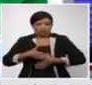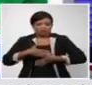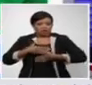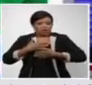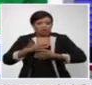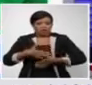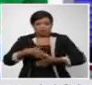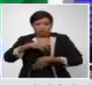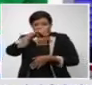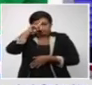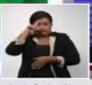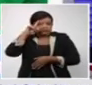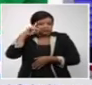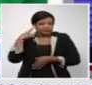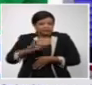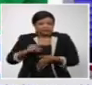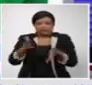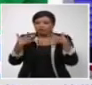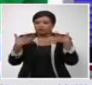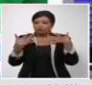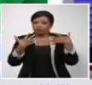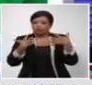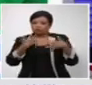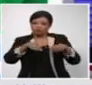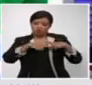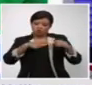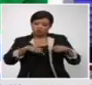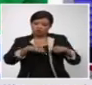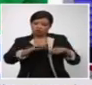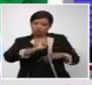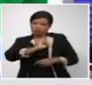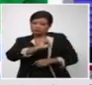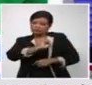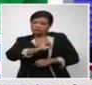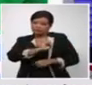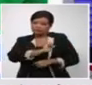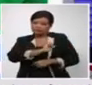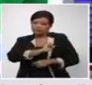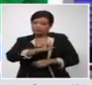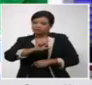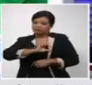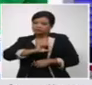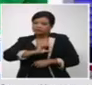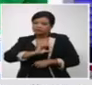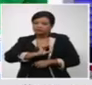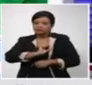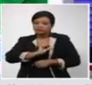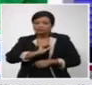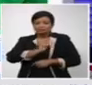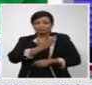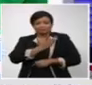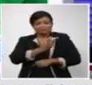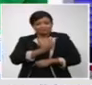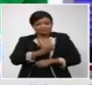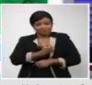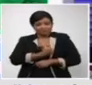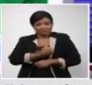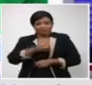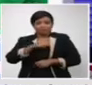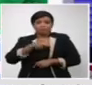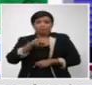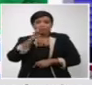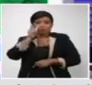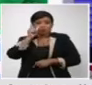sudoración, taquicardia y lamentablemente hizo un cuadro con una